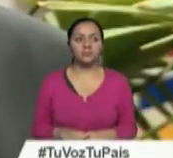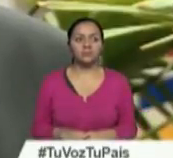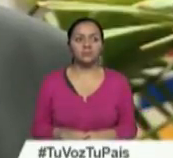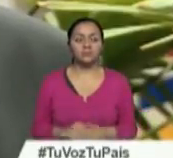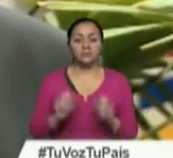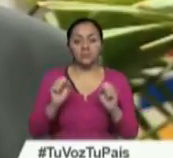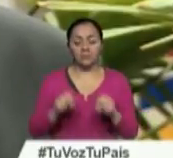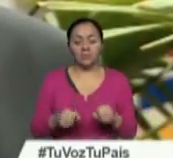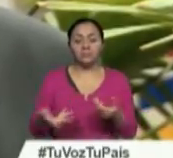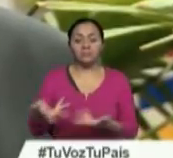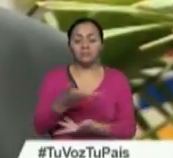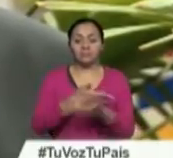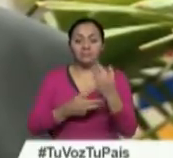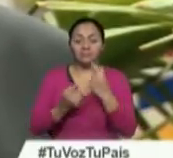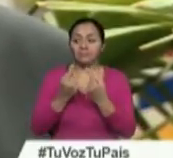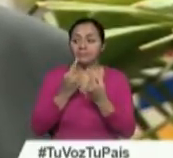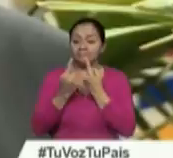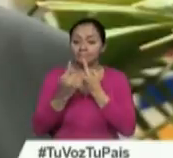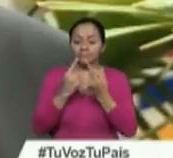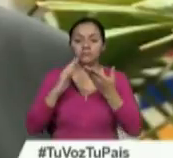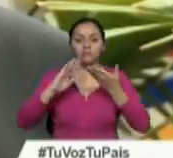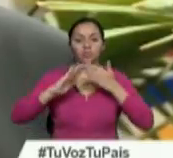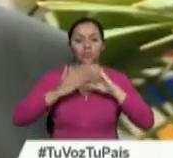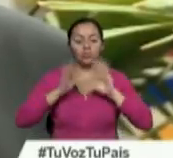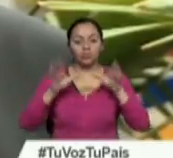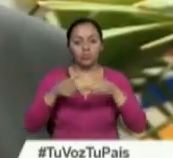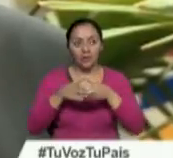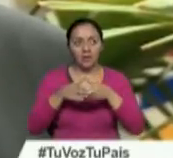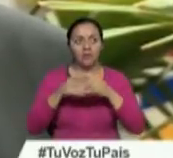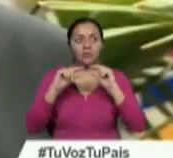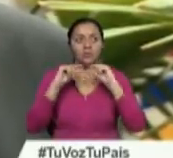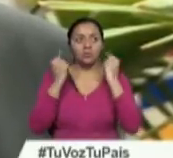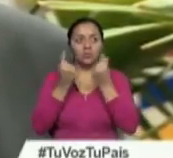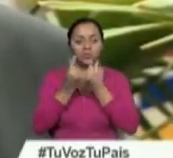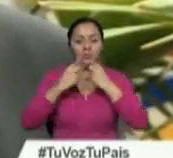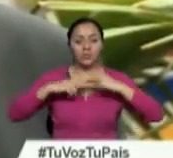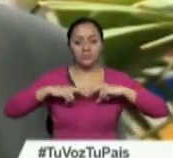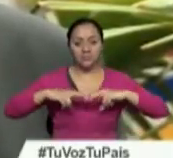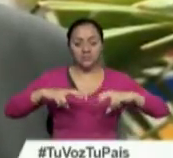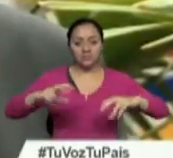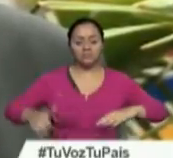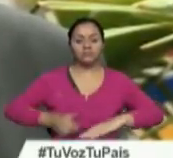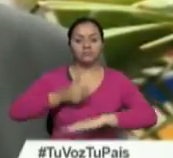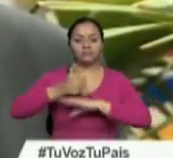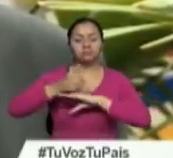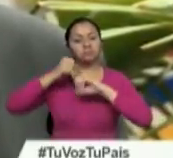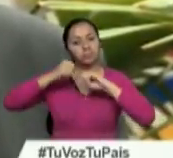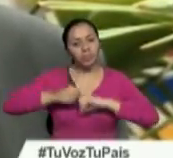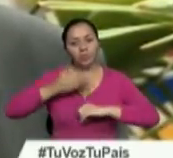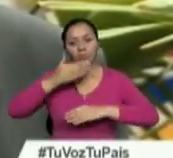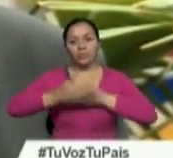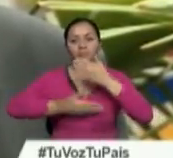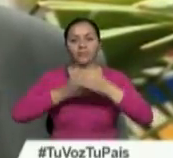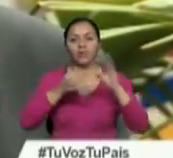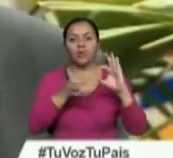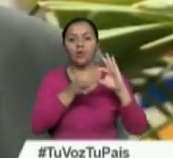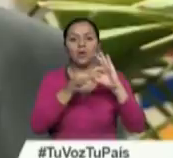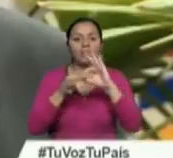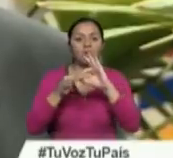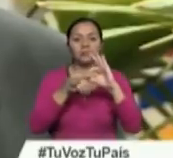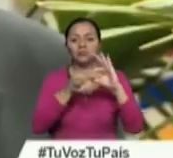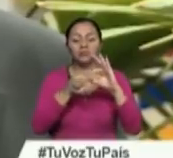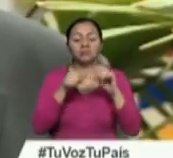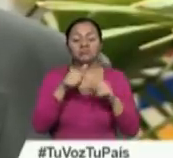de platicar con diferentes comunidades, pero con varios grupos de investigación para ver cómo podemos colaborar para